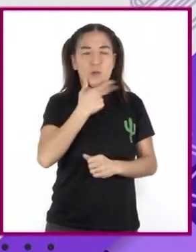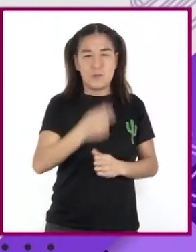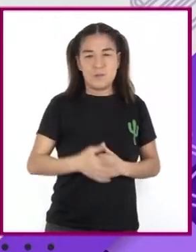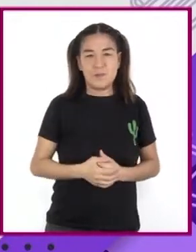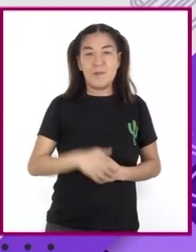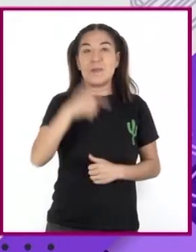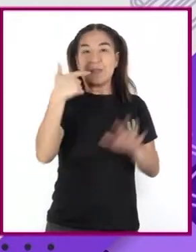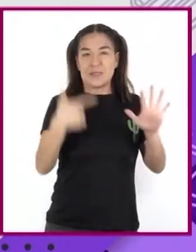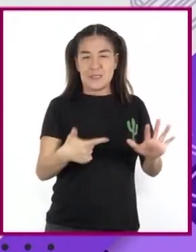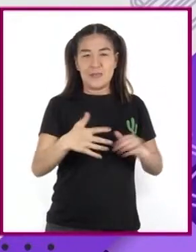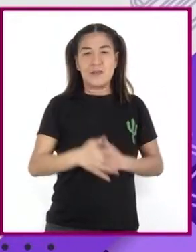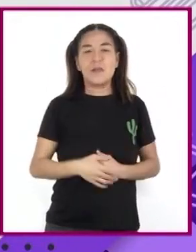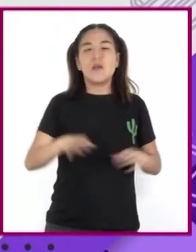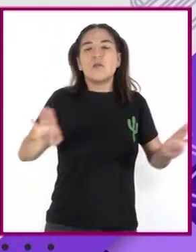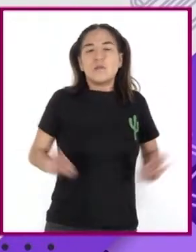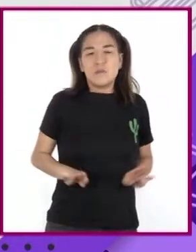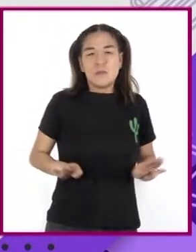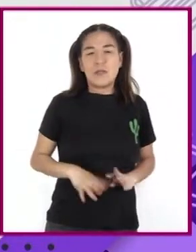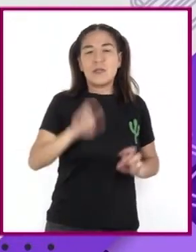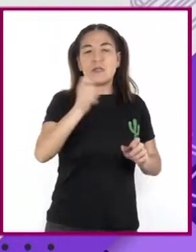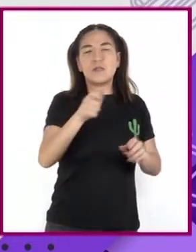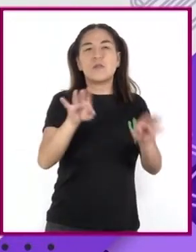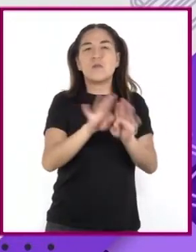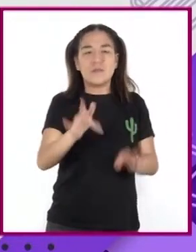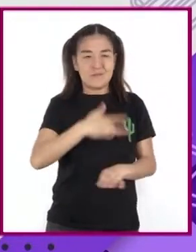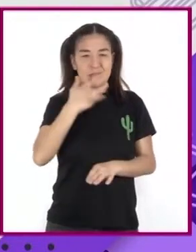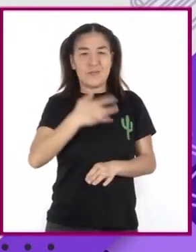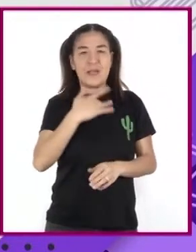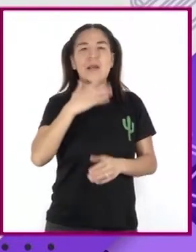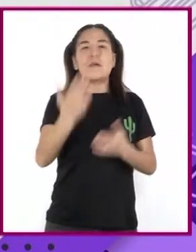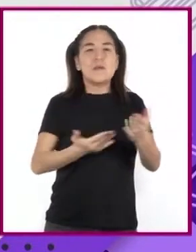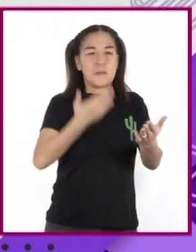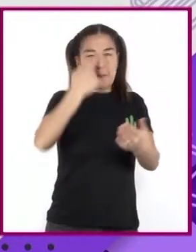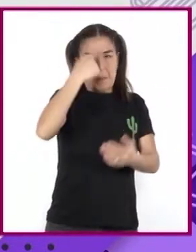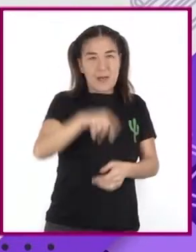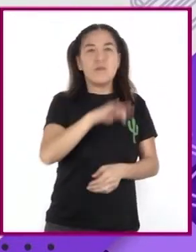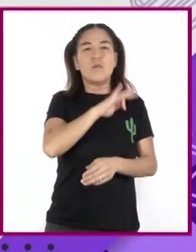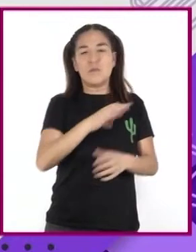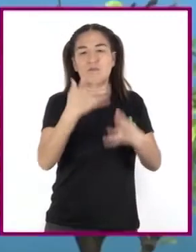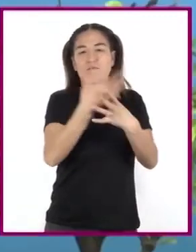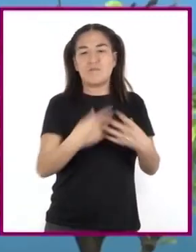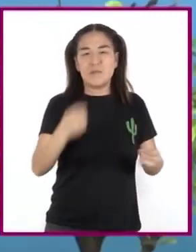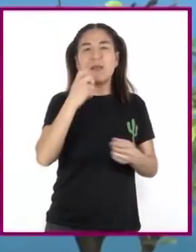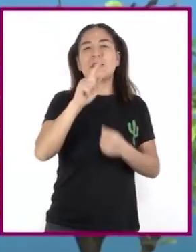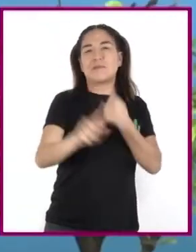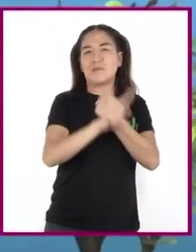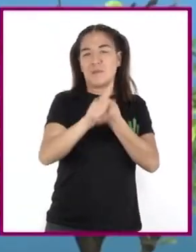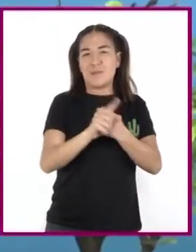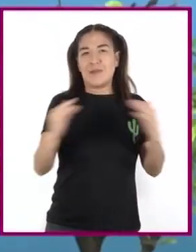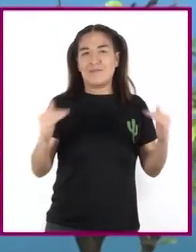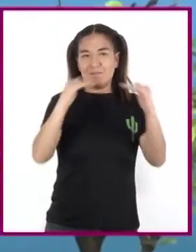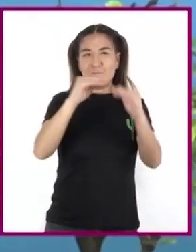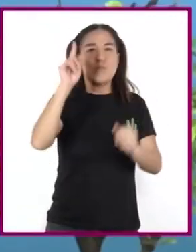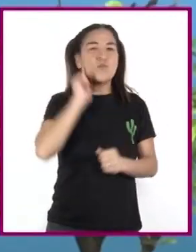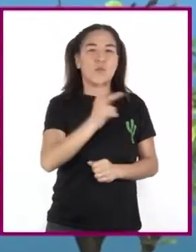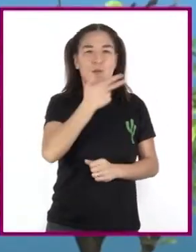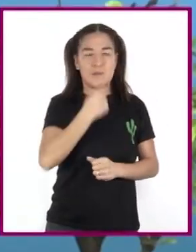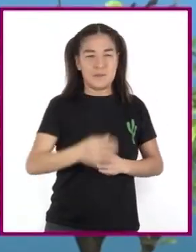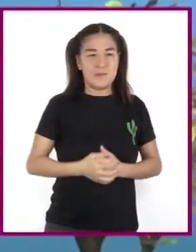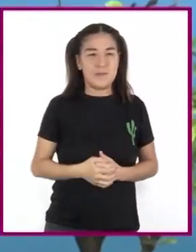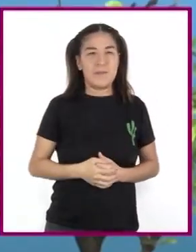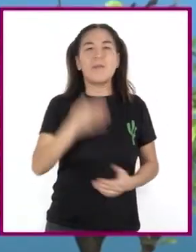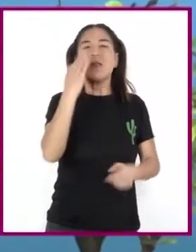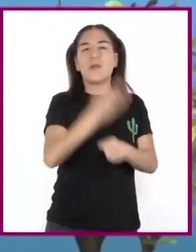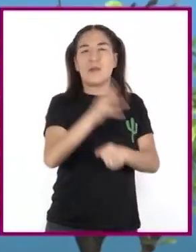que adopten como principio la equidad de género en las relaciones cotidianas. Ahora, los invito a ver y